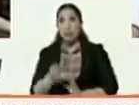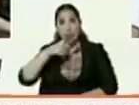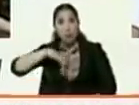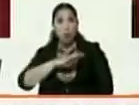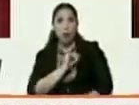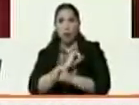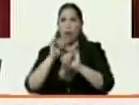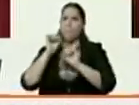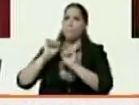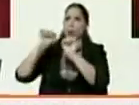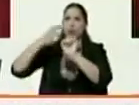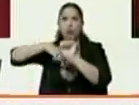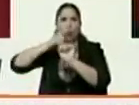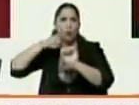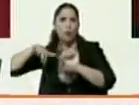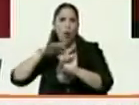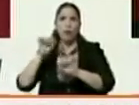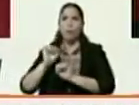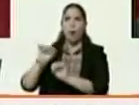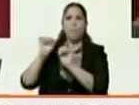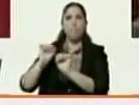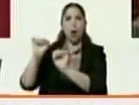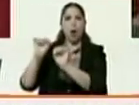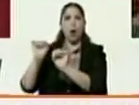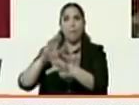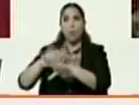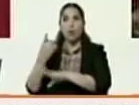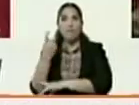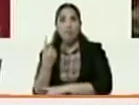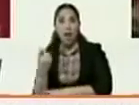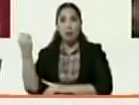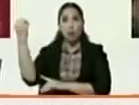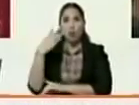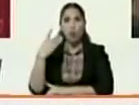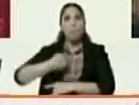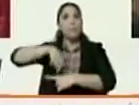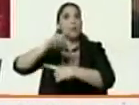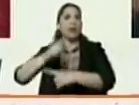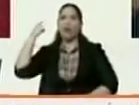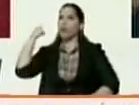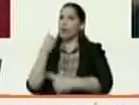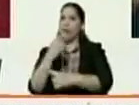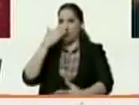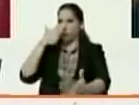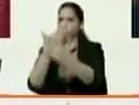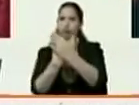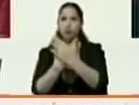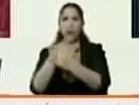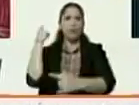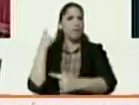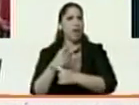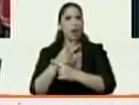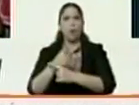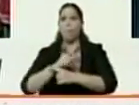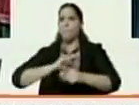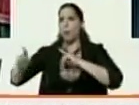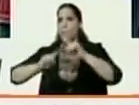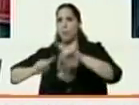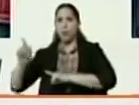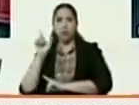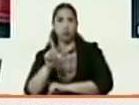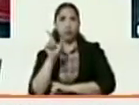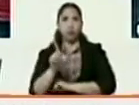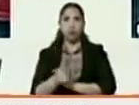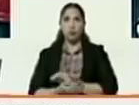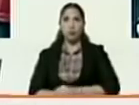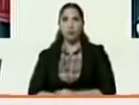está protestando, nuestro pueblo está protestando, porque falta luz, los primeros que debemos estar allí debemos ser los dirigentes del Partido Socialista